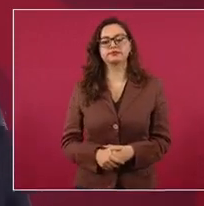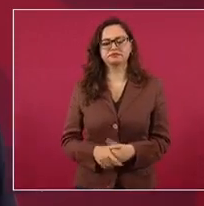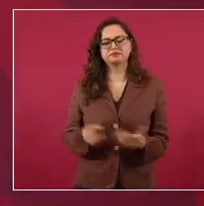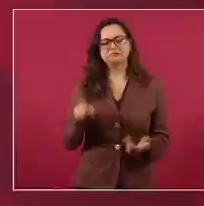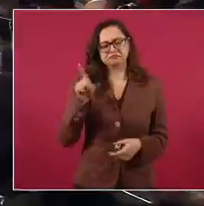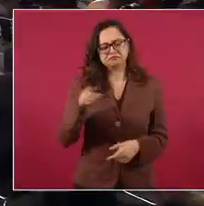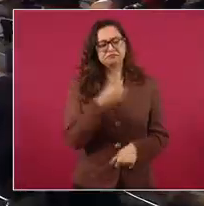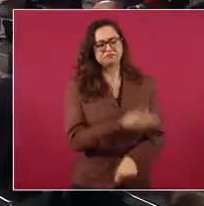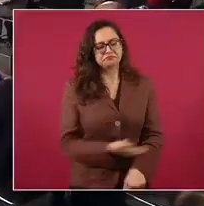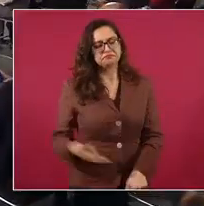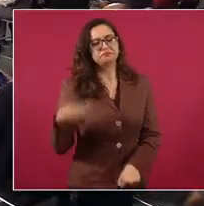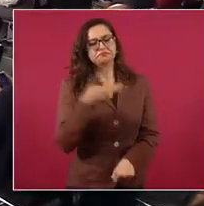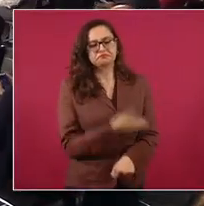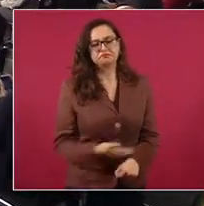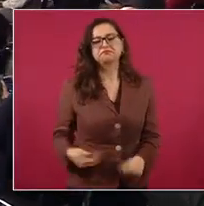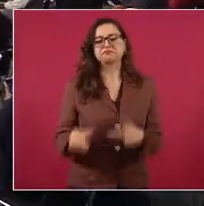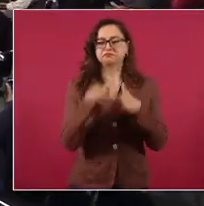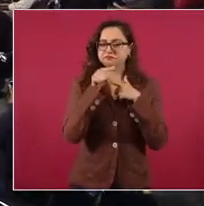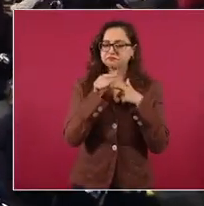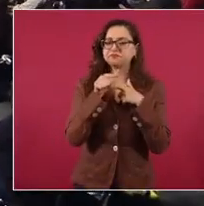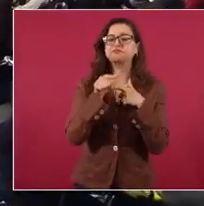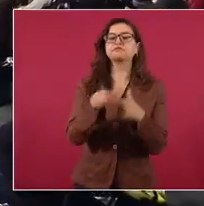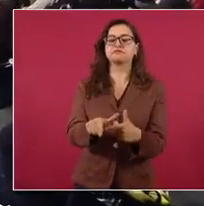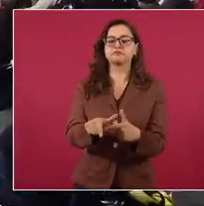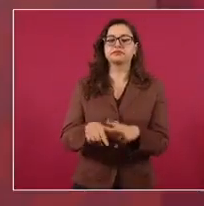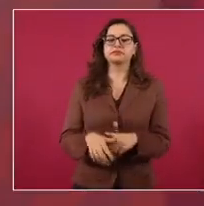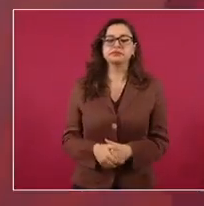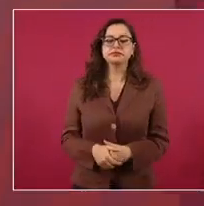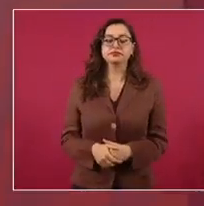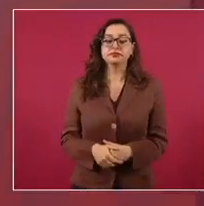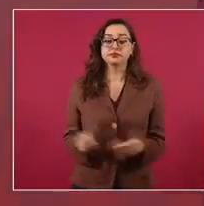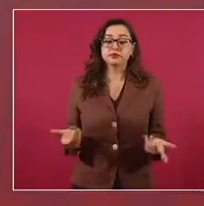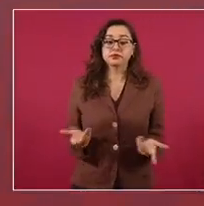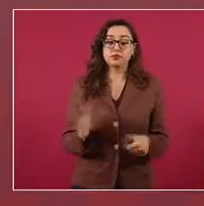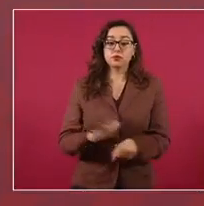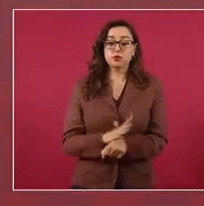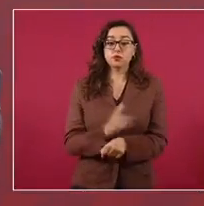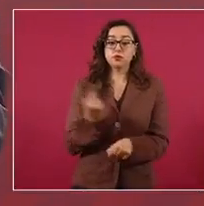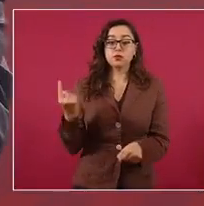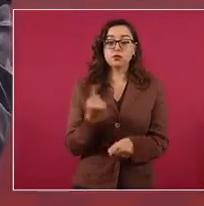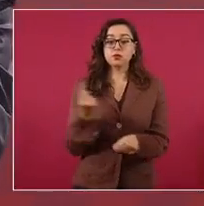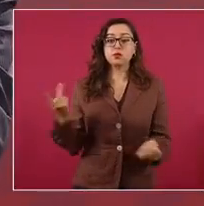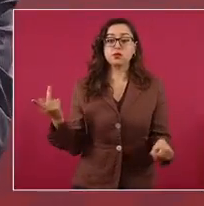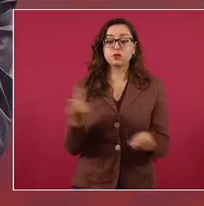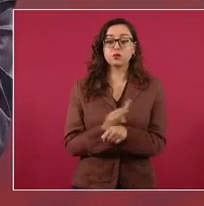Entonces, vamos a seguir insistiendo, porque él